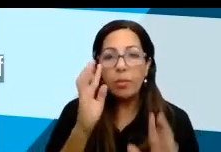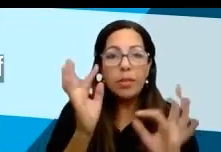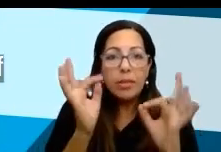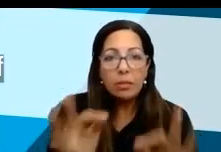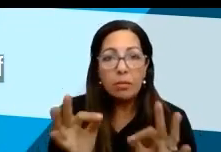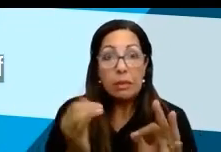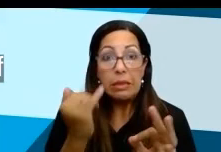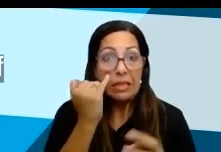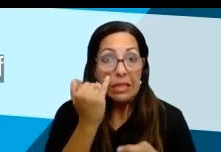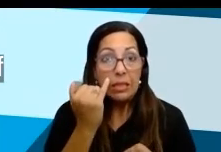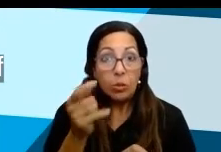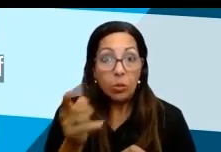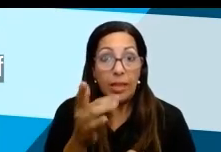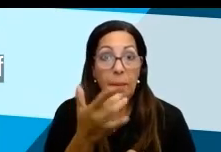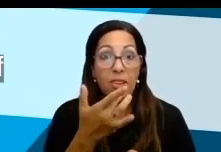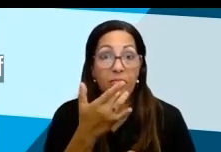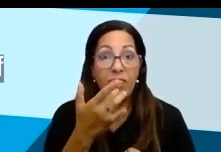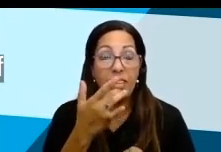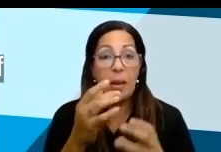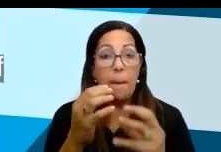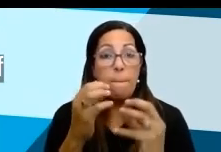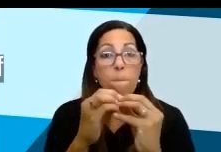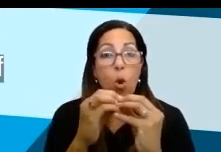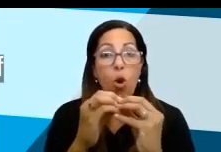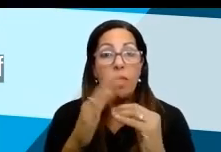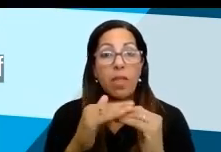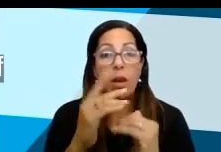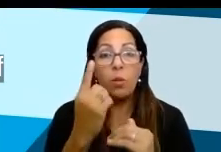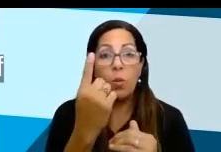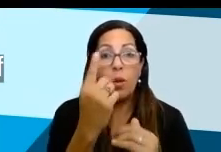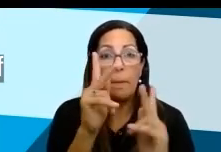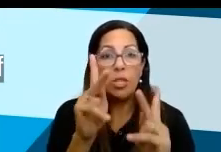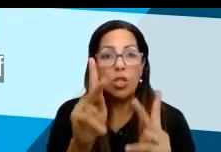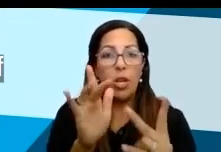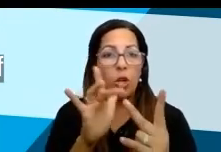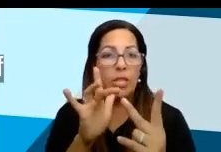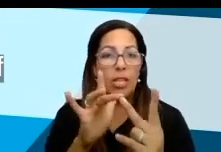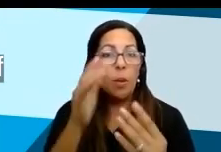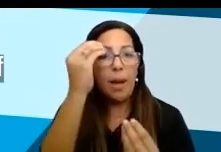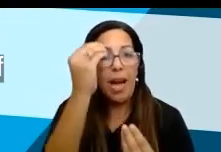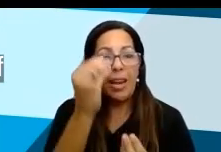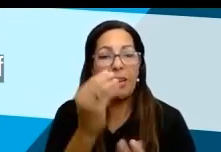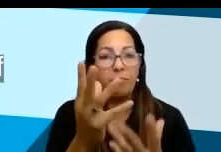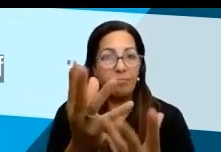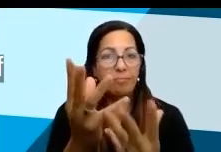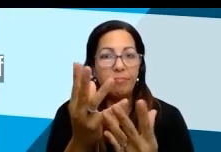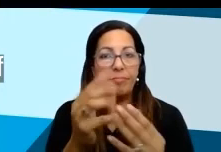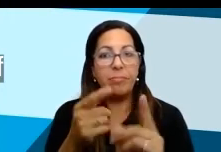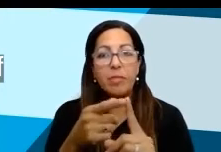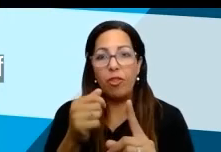tener más de un punto de contacto para fines de recibir la información de parte de nuestro programa.